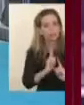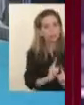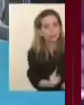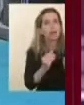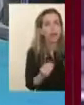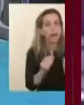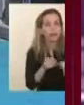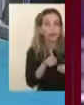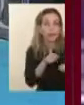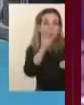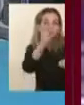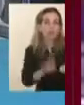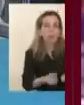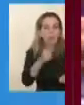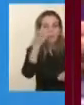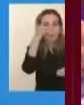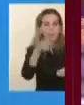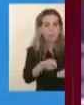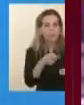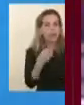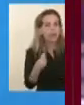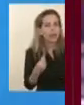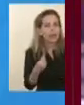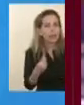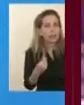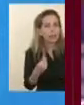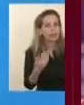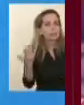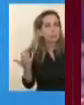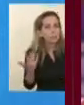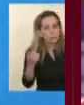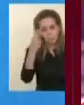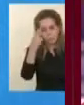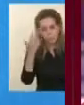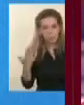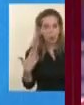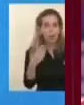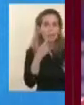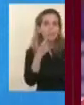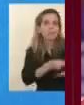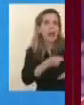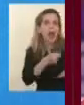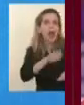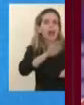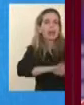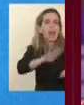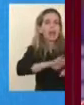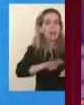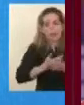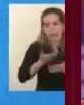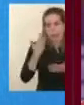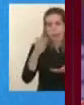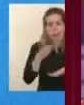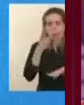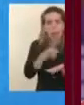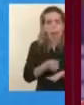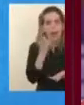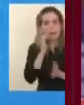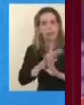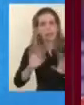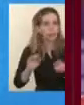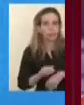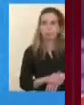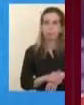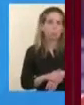fuerza que vos se terminó la racionalidad yo voy a la discusión de los periodistas que es la misma que estamos teniendo los políticos hoy en día porque estamos todos juntos en